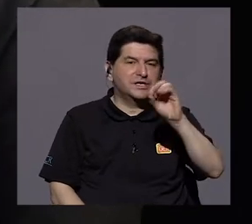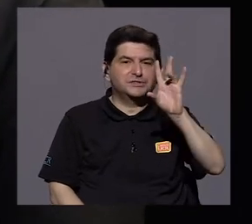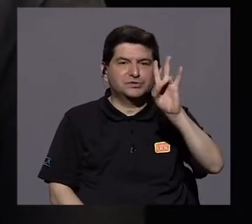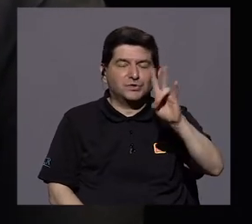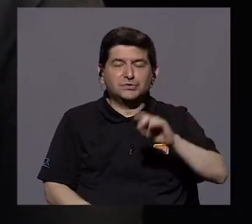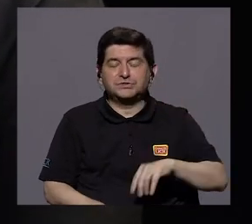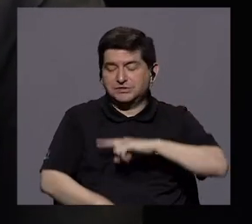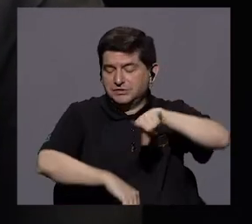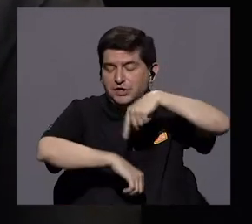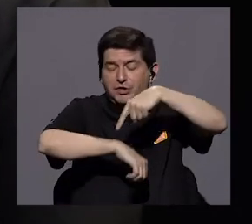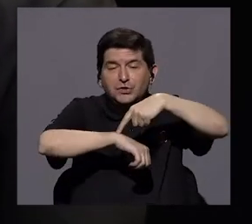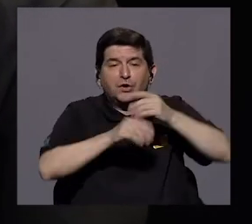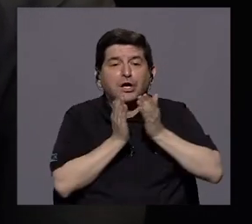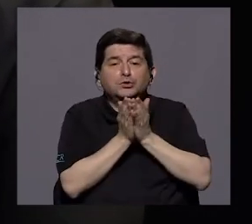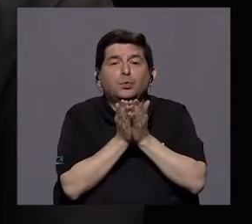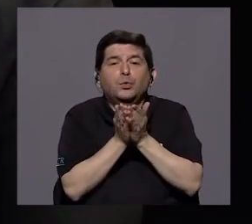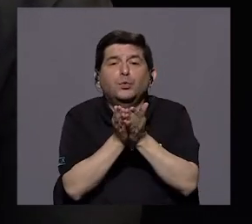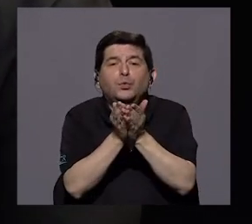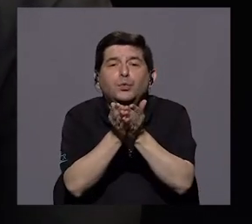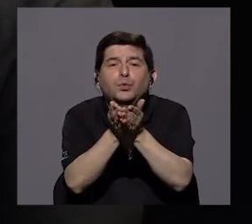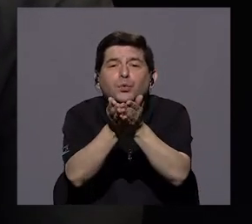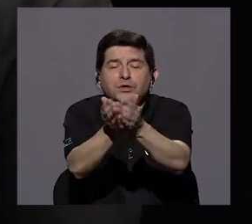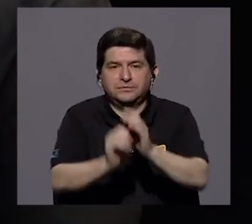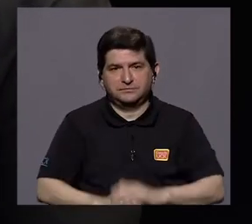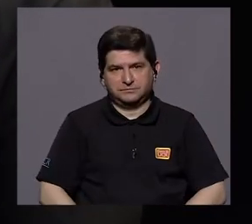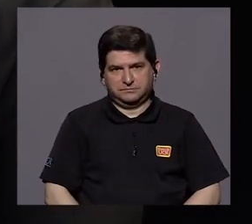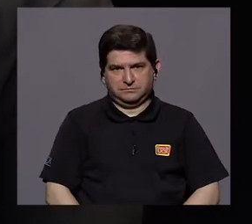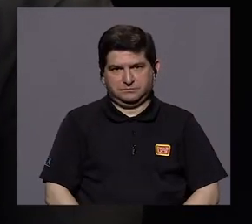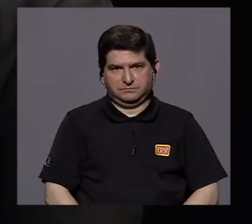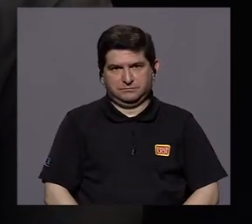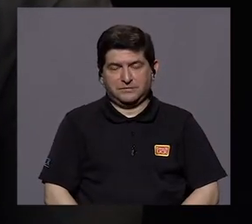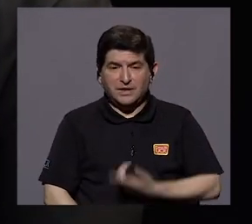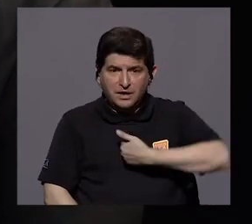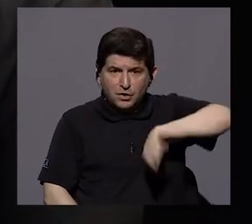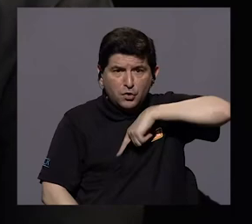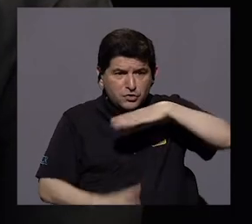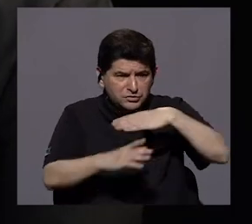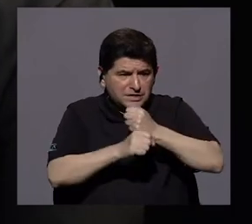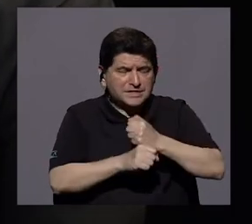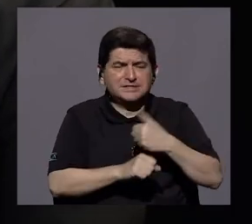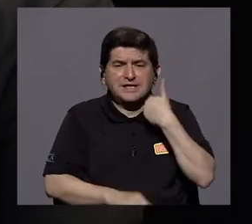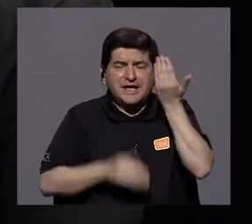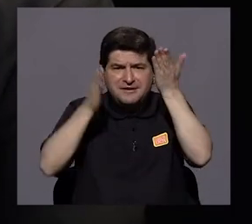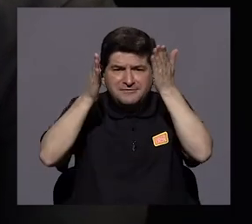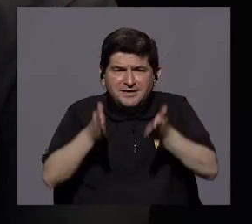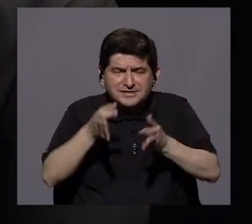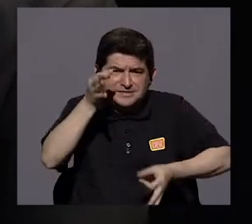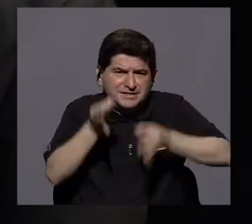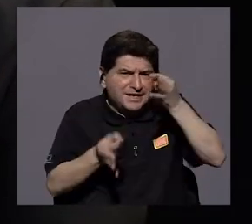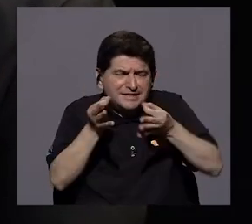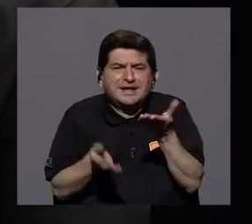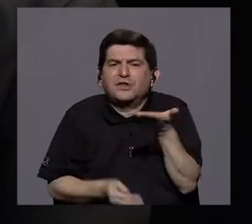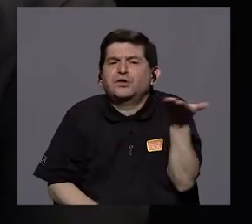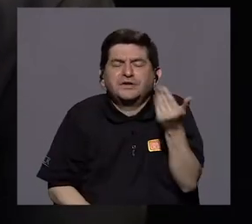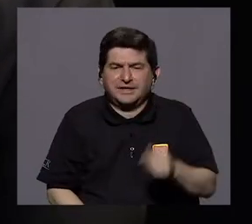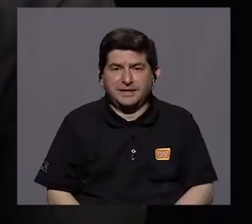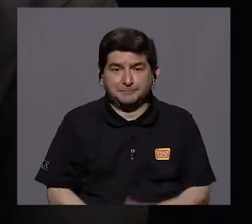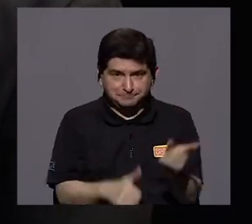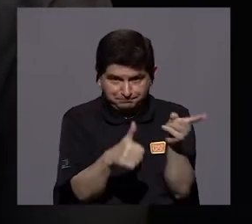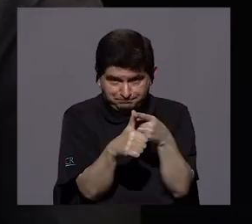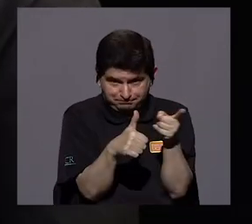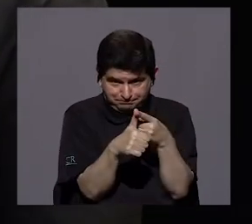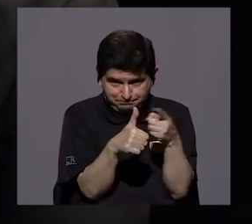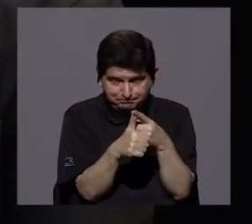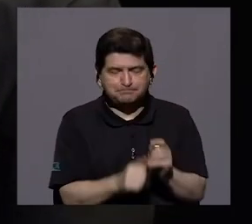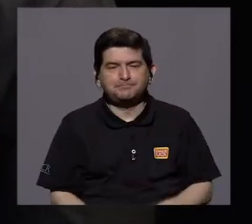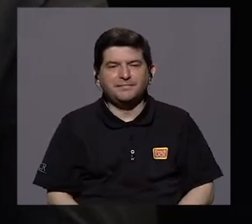lancha. Y entonces, lo que hacemos con los facilitadores judiciales es,